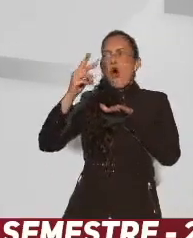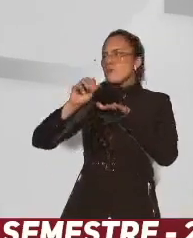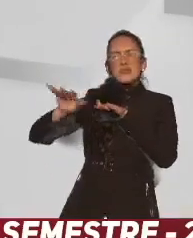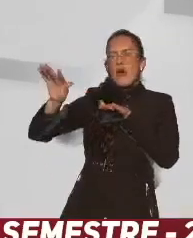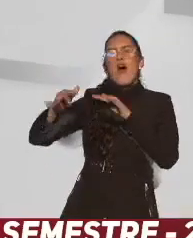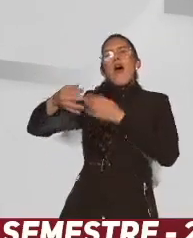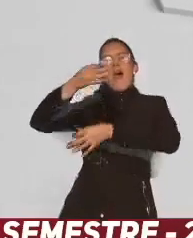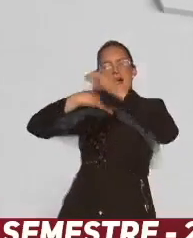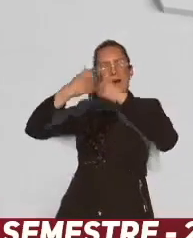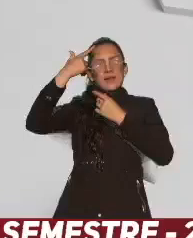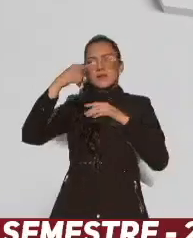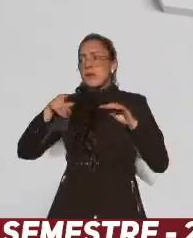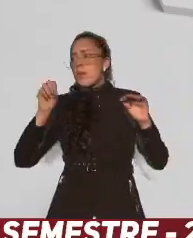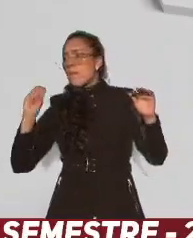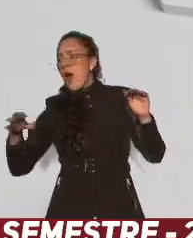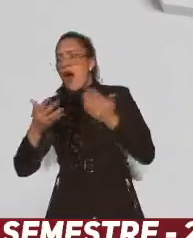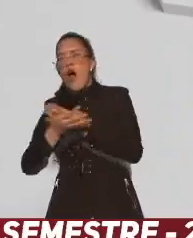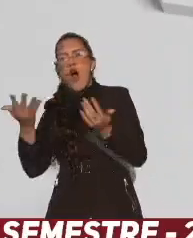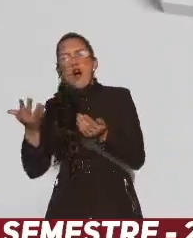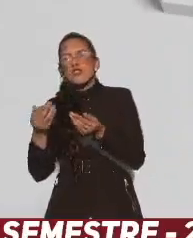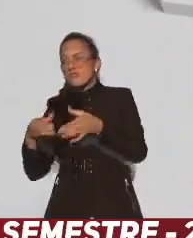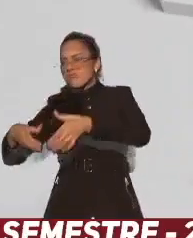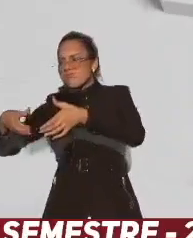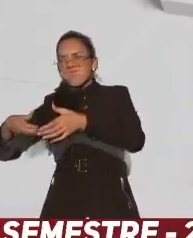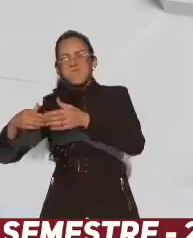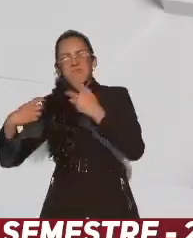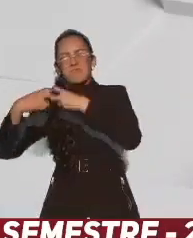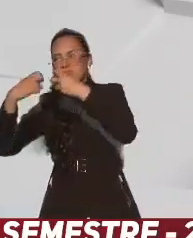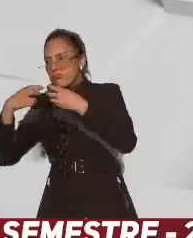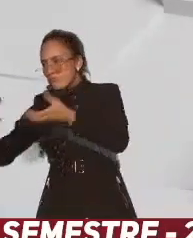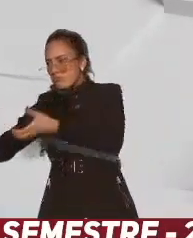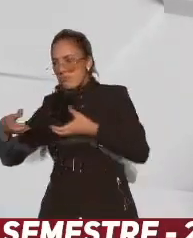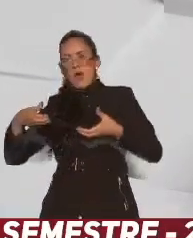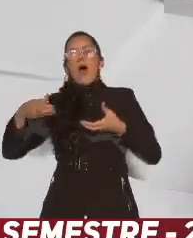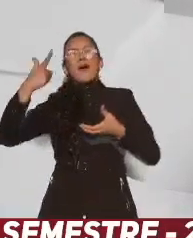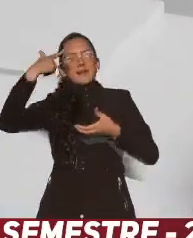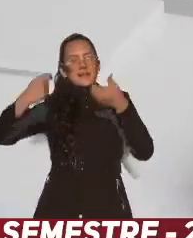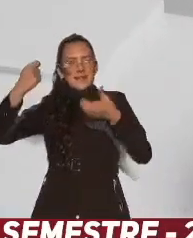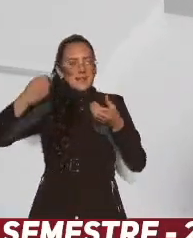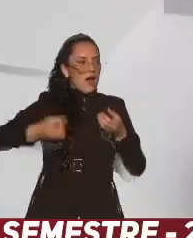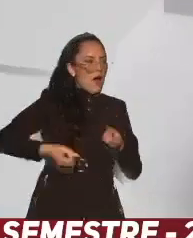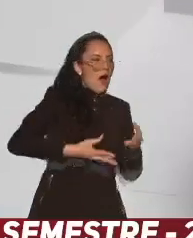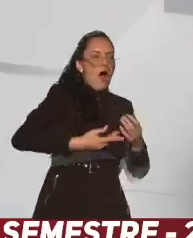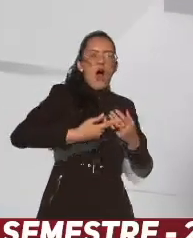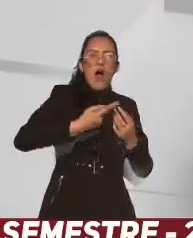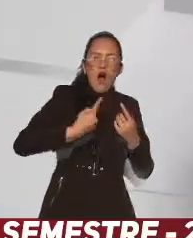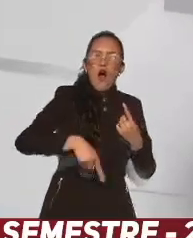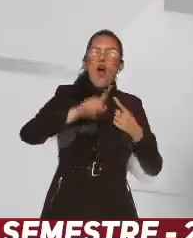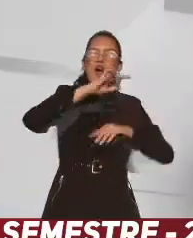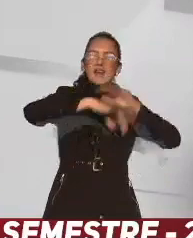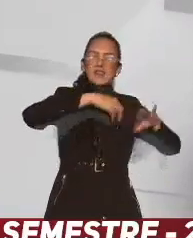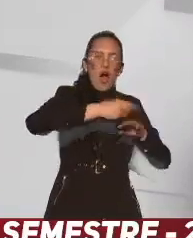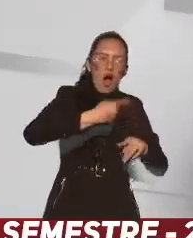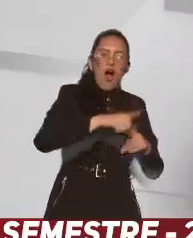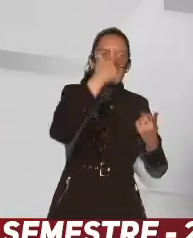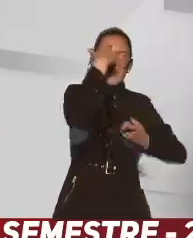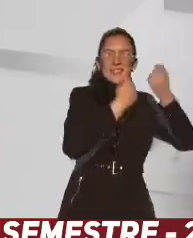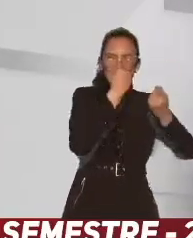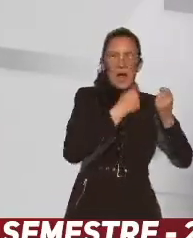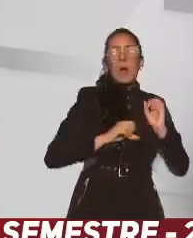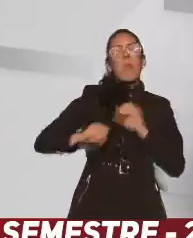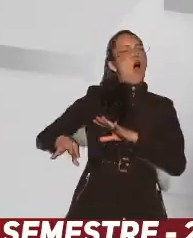operaciones militares y su disposición final. De esta manera, el Ejército Nacional contribuyó al cumplimiento de los